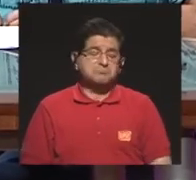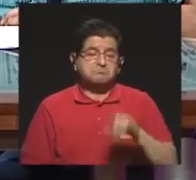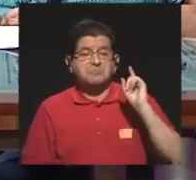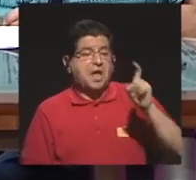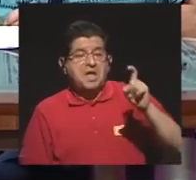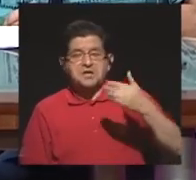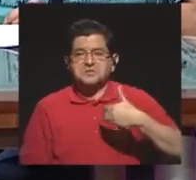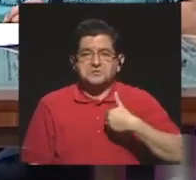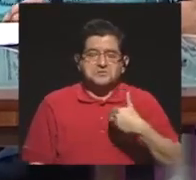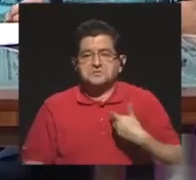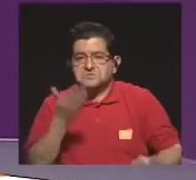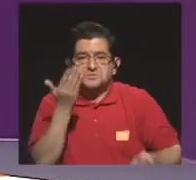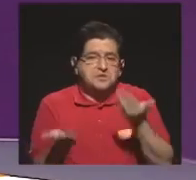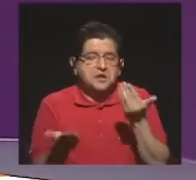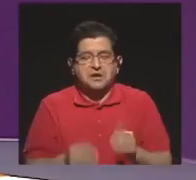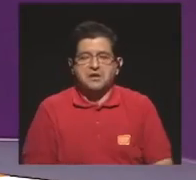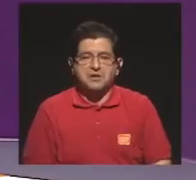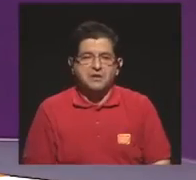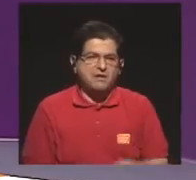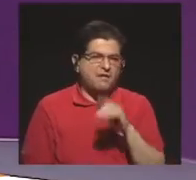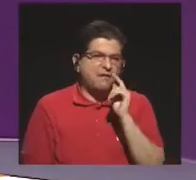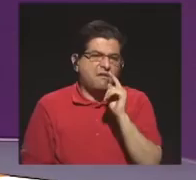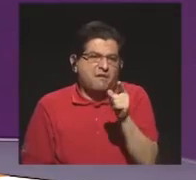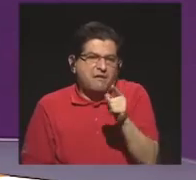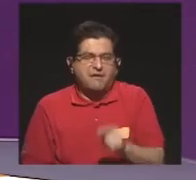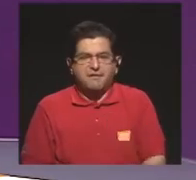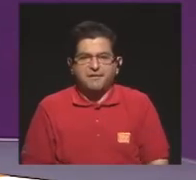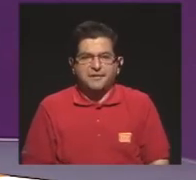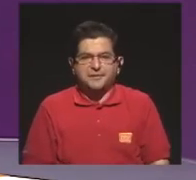Tal, que tiene determinadas